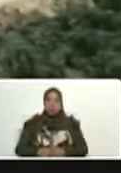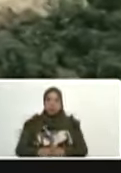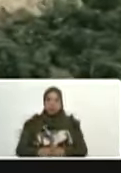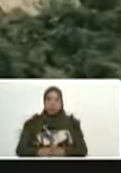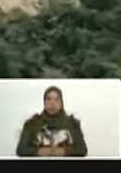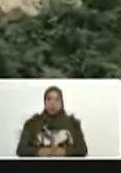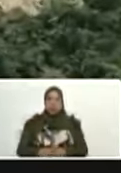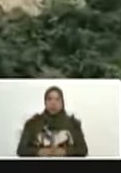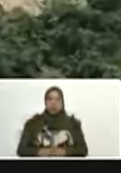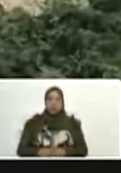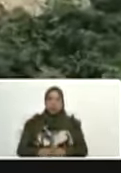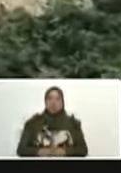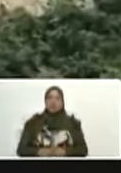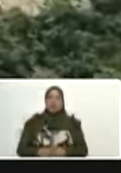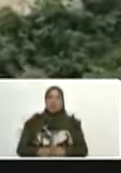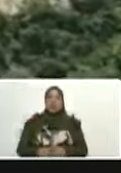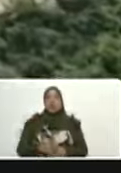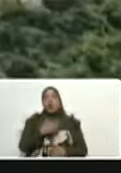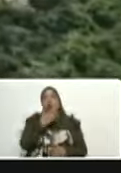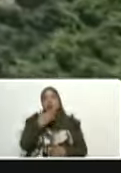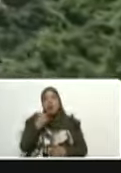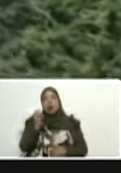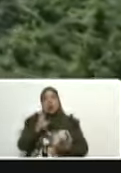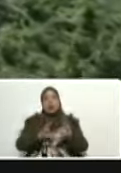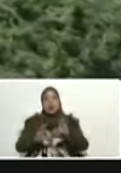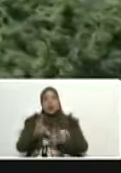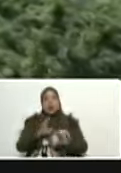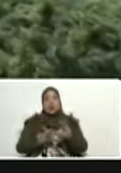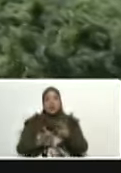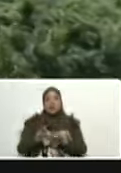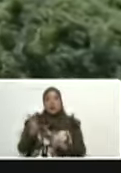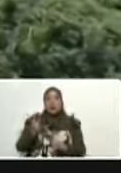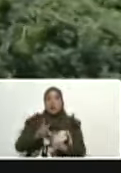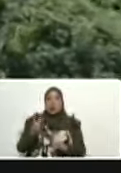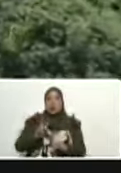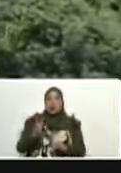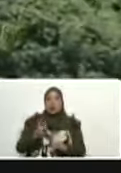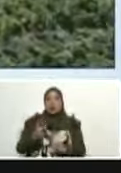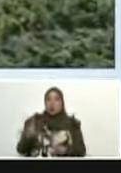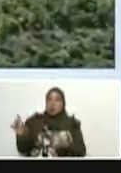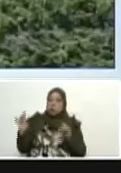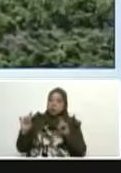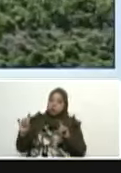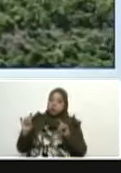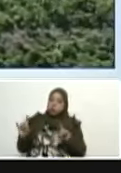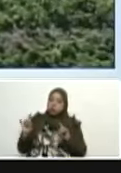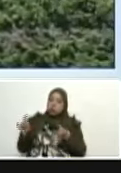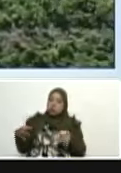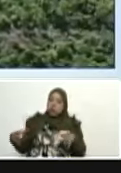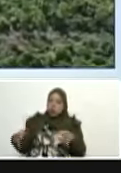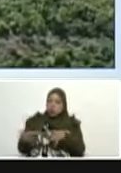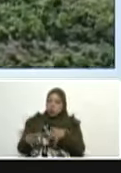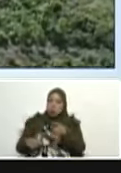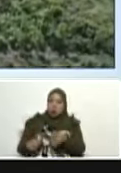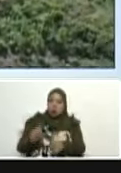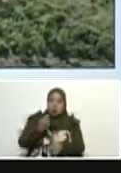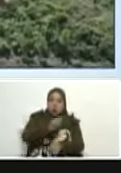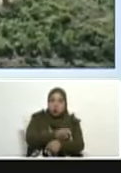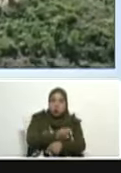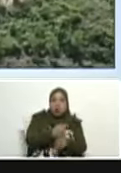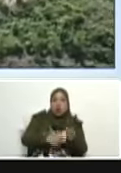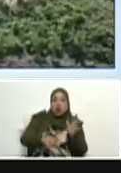Ahí irán los mejores científicos y científicas de Venezuela a formar este semillero que se vaya graduando en sus